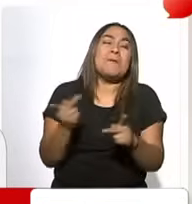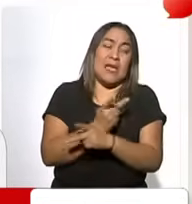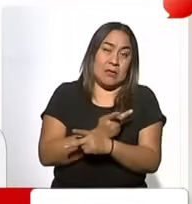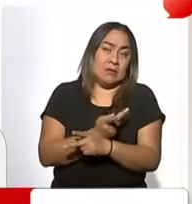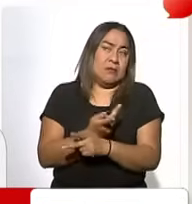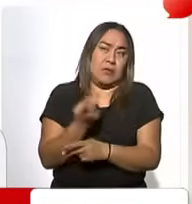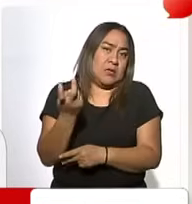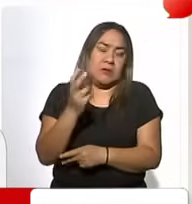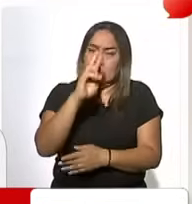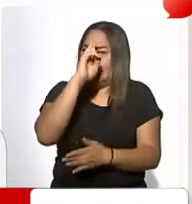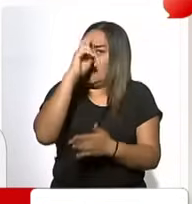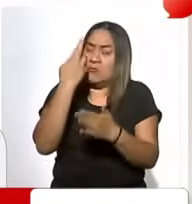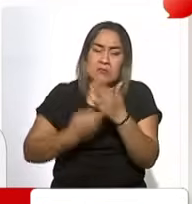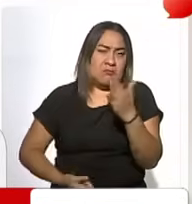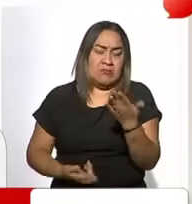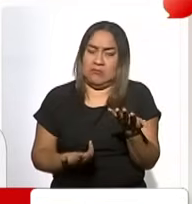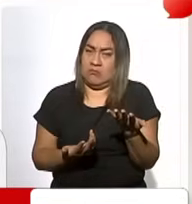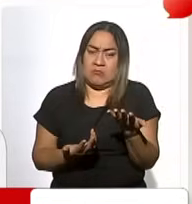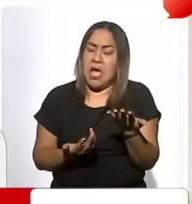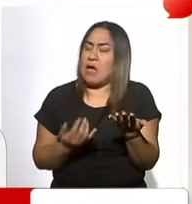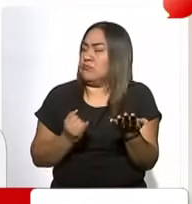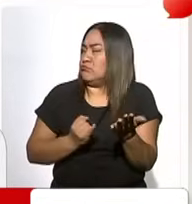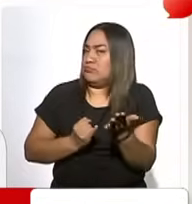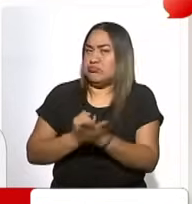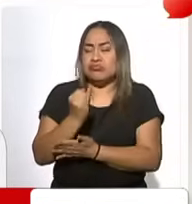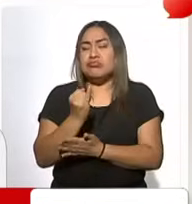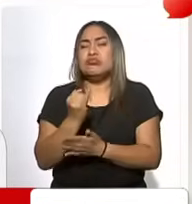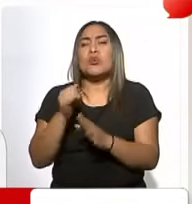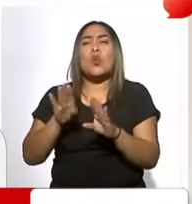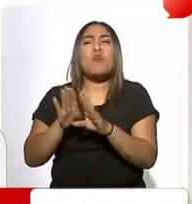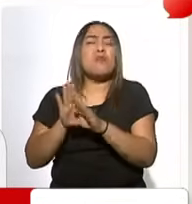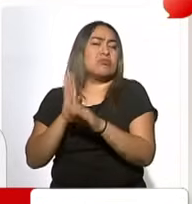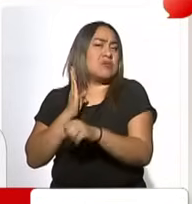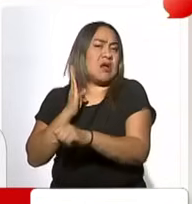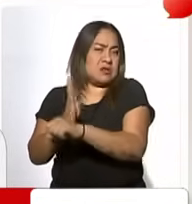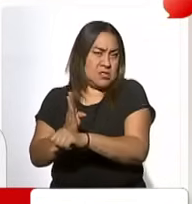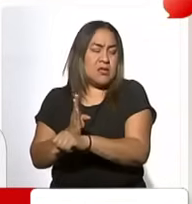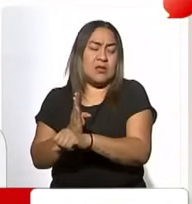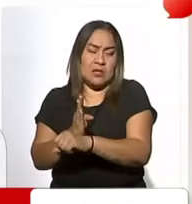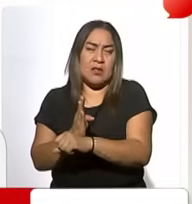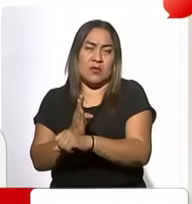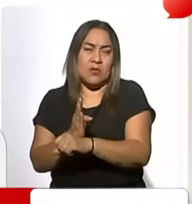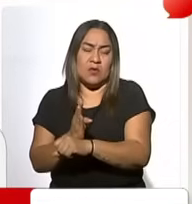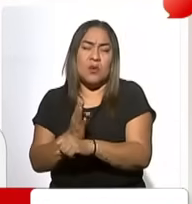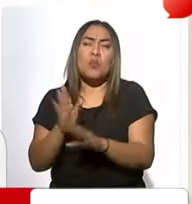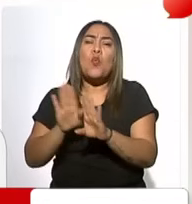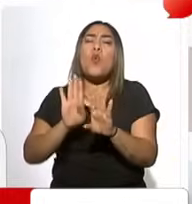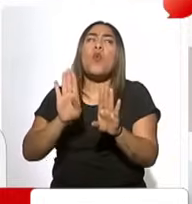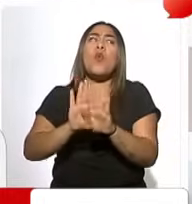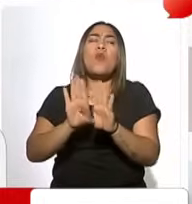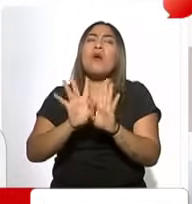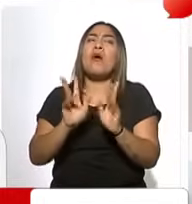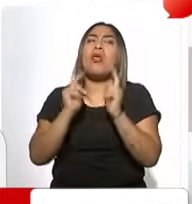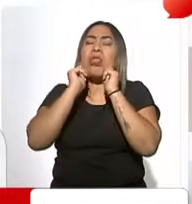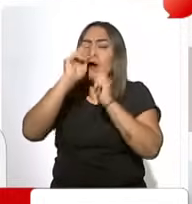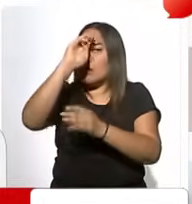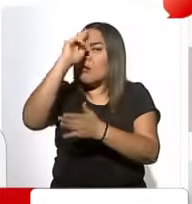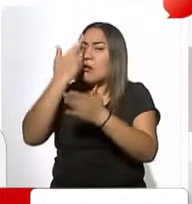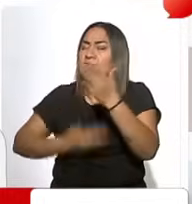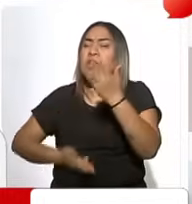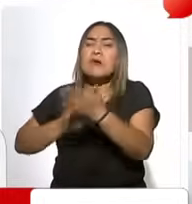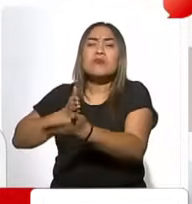ilegal y la condena tiene que estar por enfrente tras eh la violación a